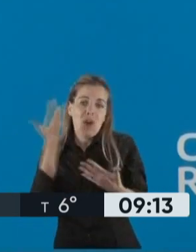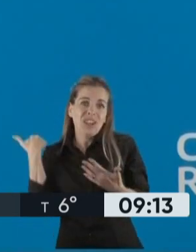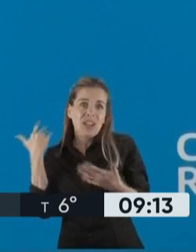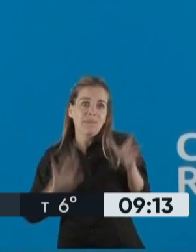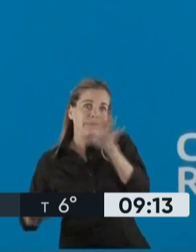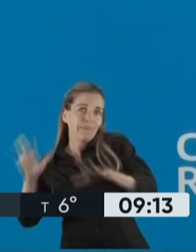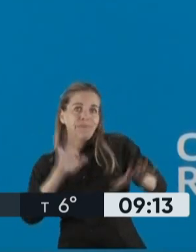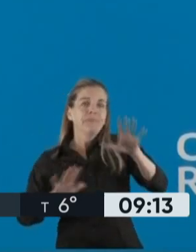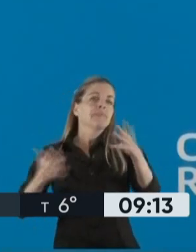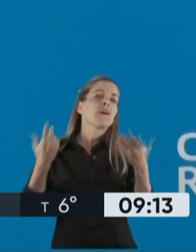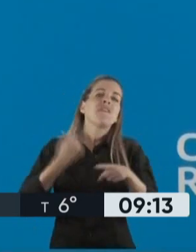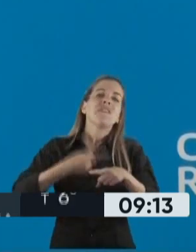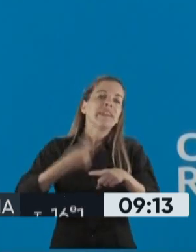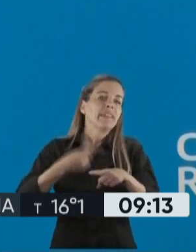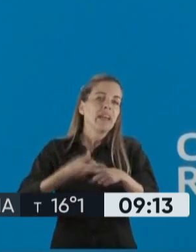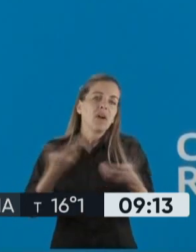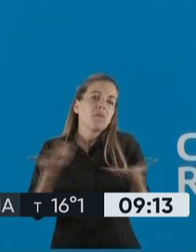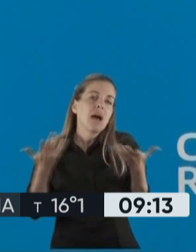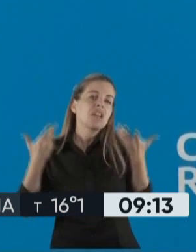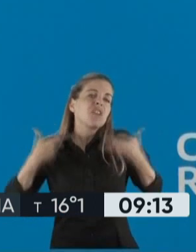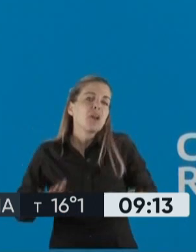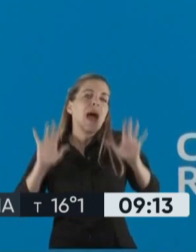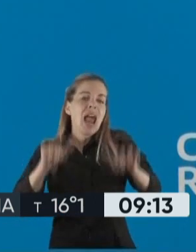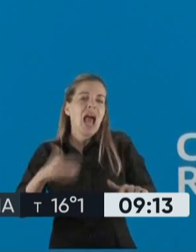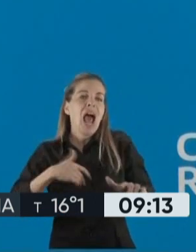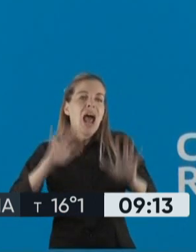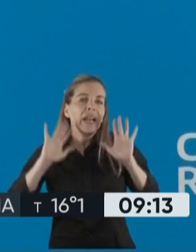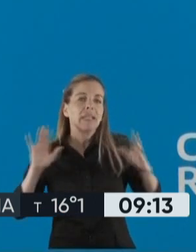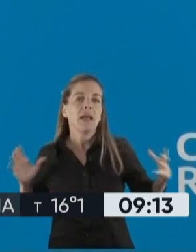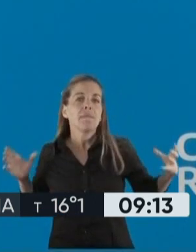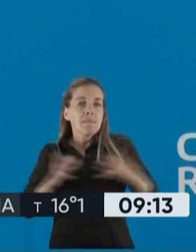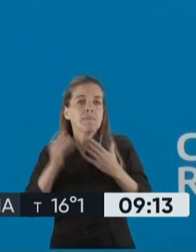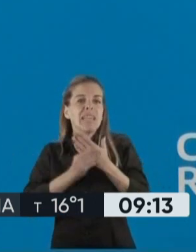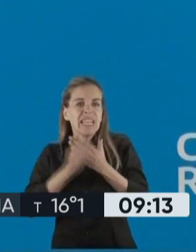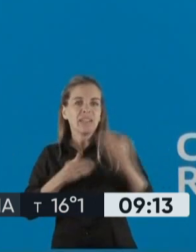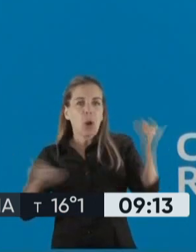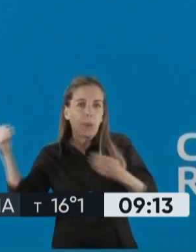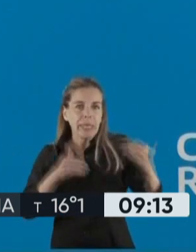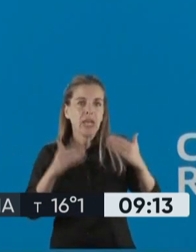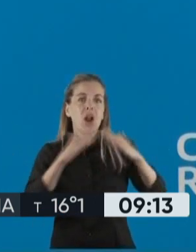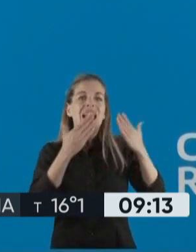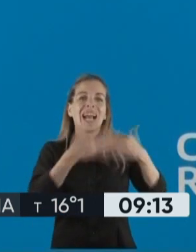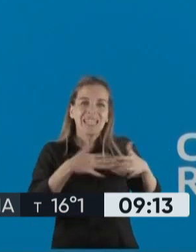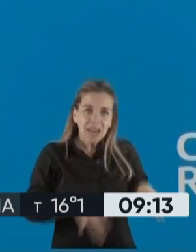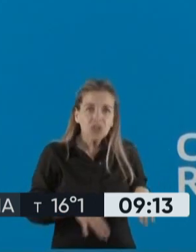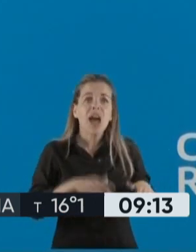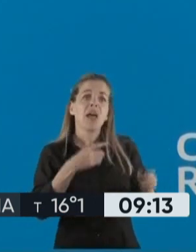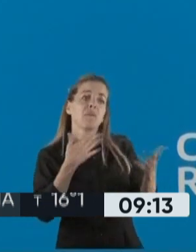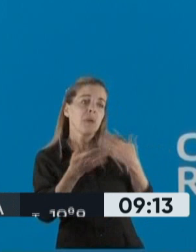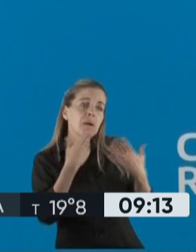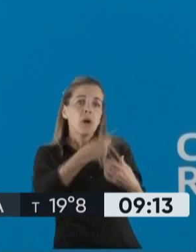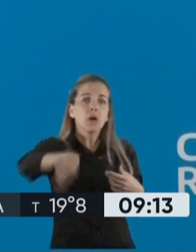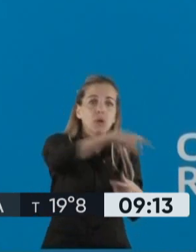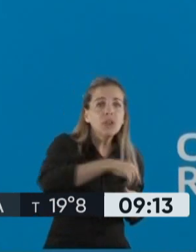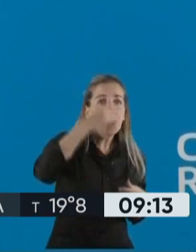más tradicional que se lleva adelante en la Argentina. El gabinete concurrió a la Casa Rosada, el presidente conversó con todos ustedes, concurrimos a